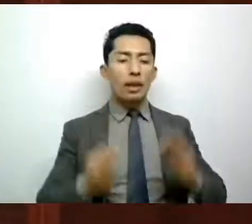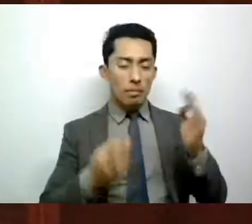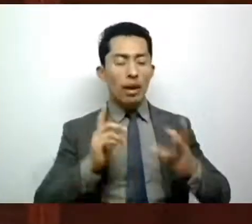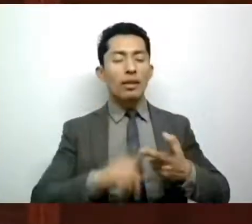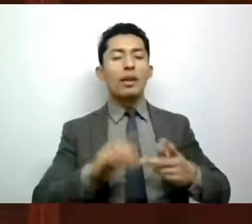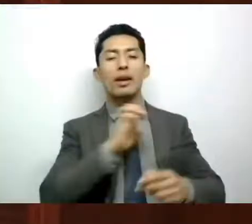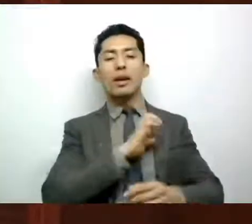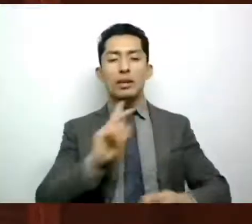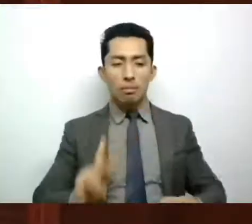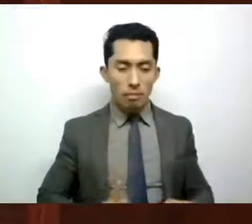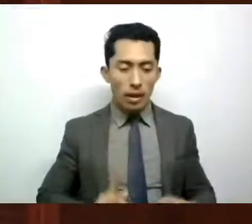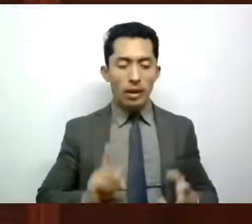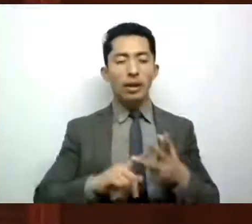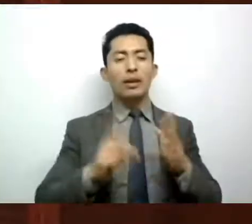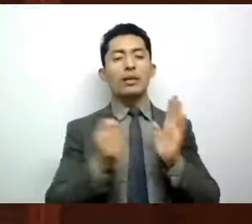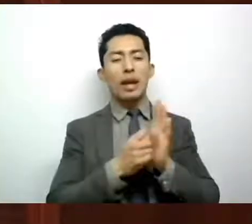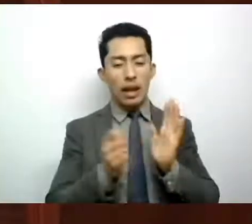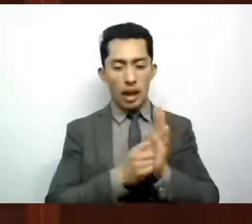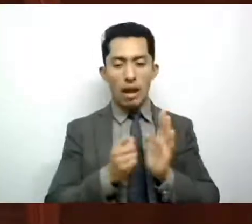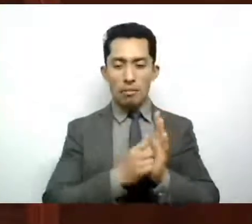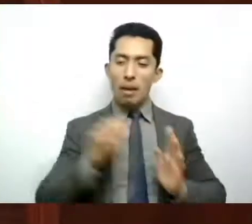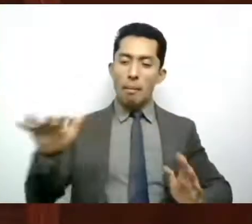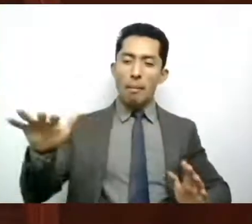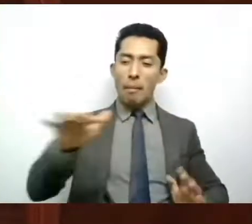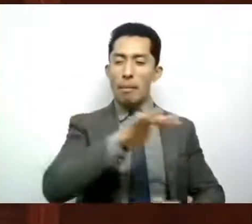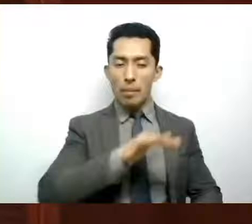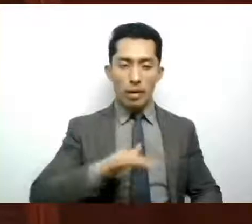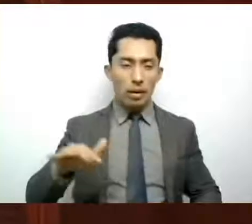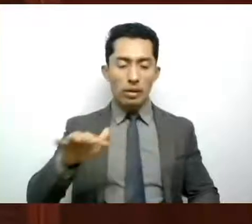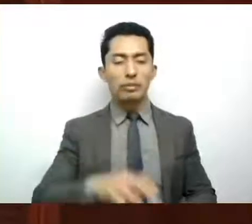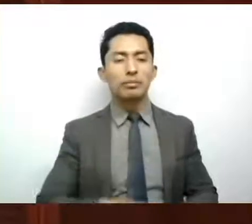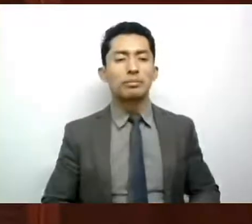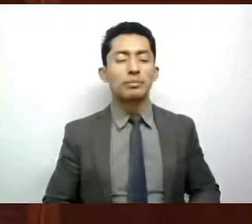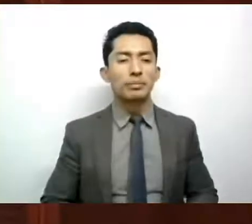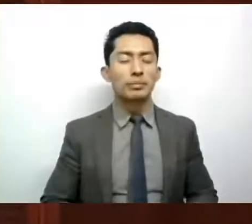Tlalnepantla, Ecatepec, Tecámac.